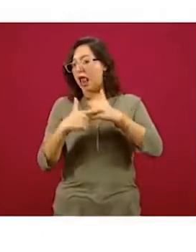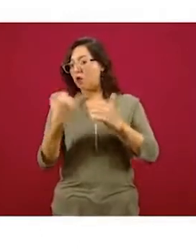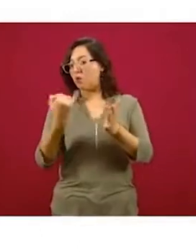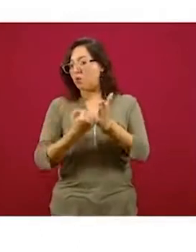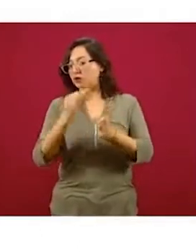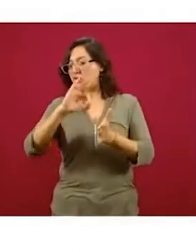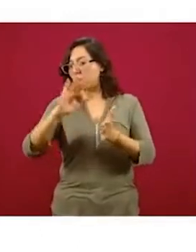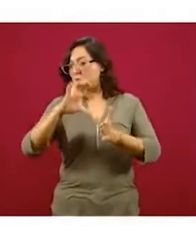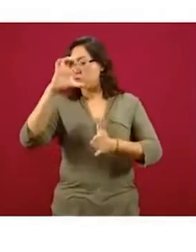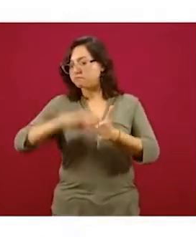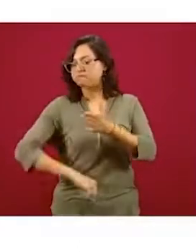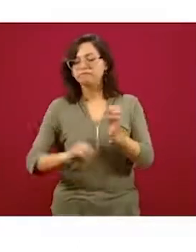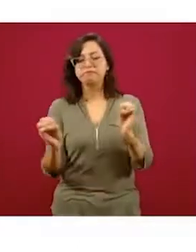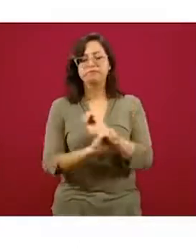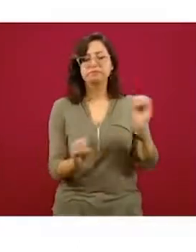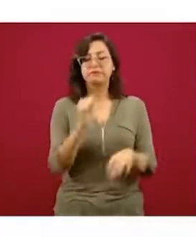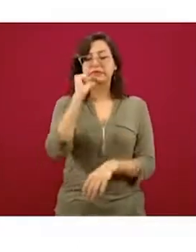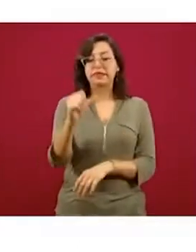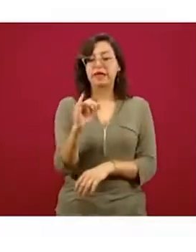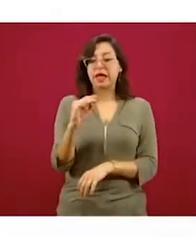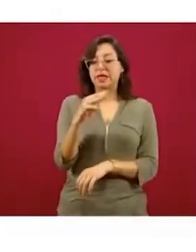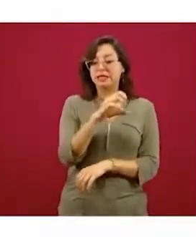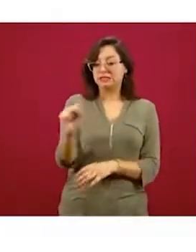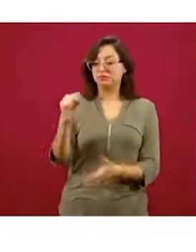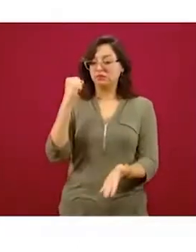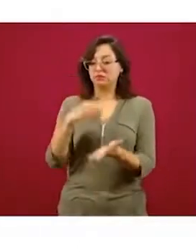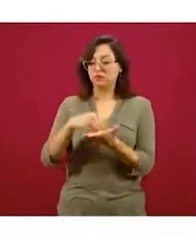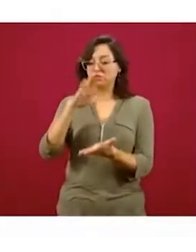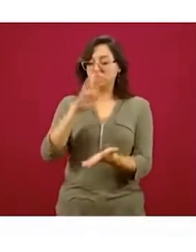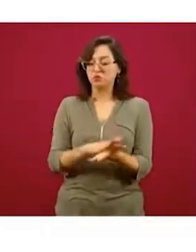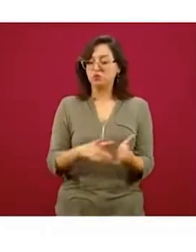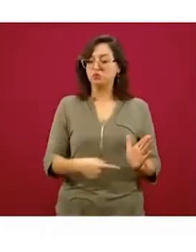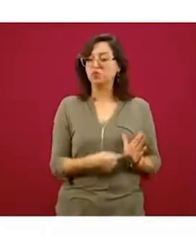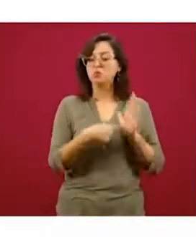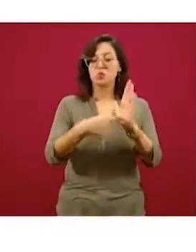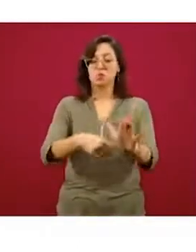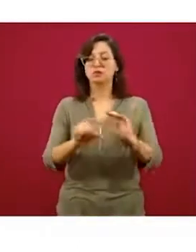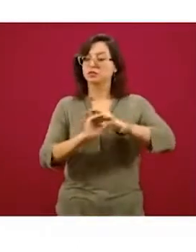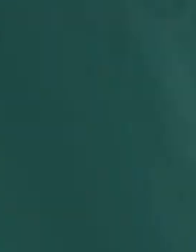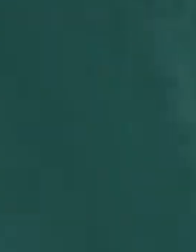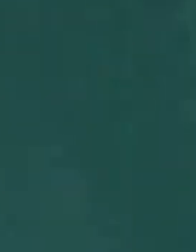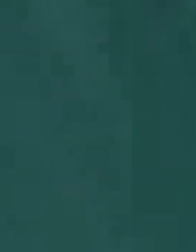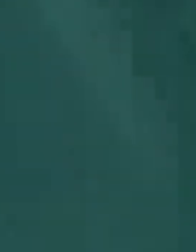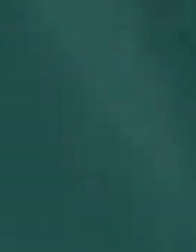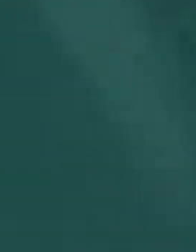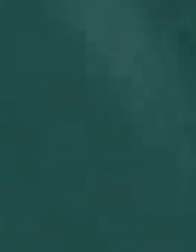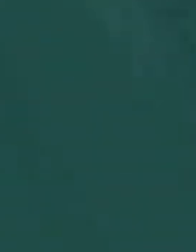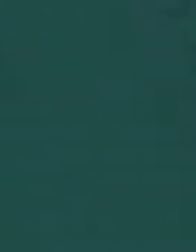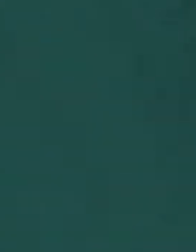institucionales de los registros de links pues da a certeza y agiliza la implementación del programa